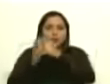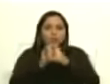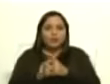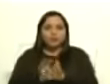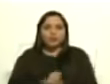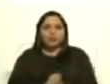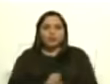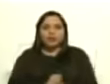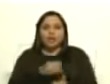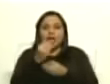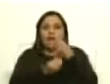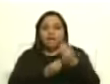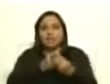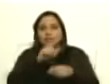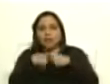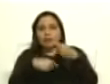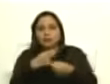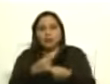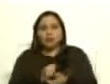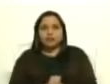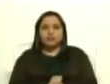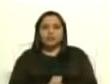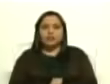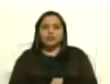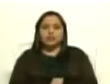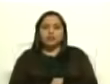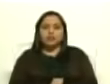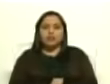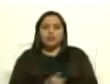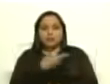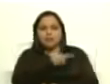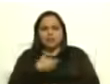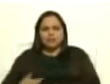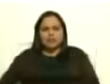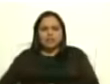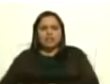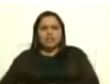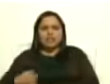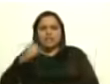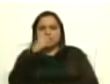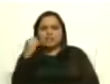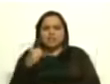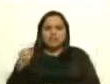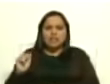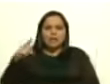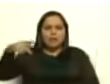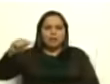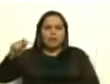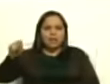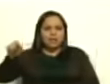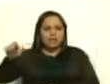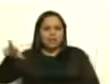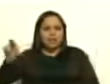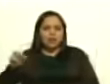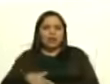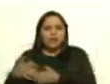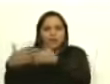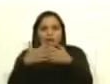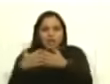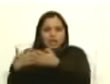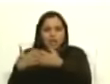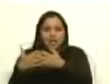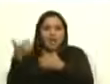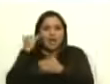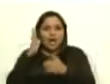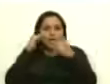esta manera, junto a la guerra, o podríamos decir, presidente Zapatero, es la guerra, se convierte en el eje central